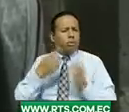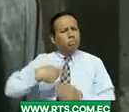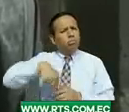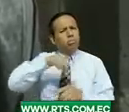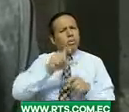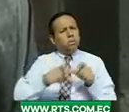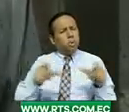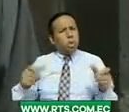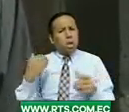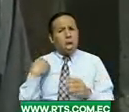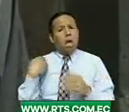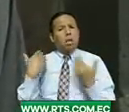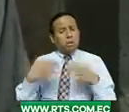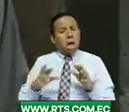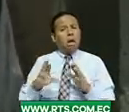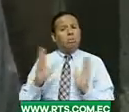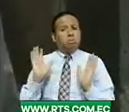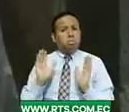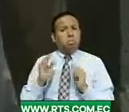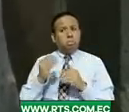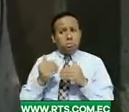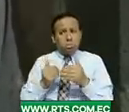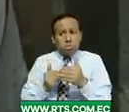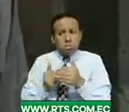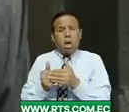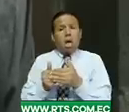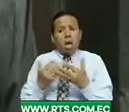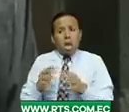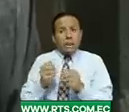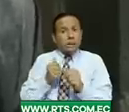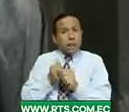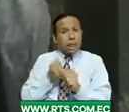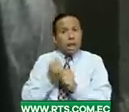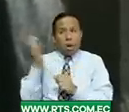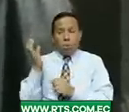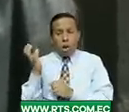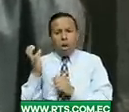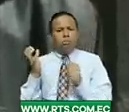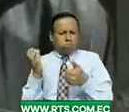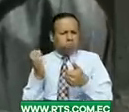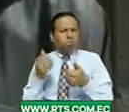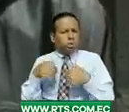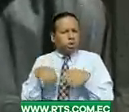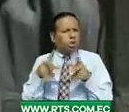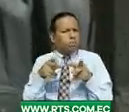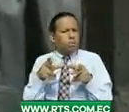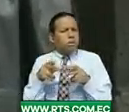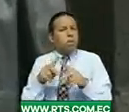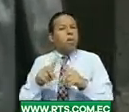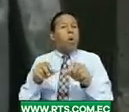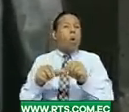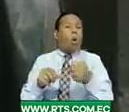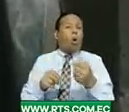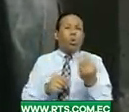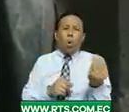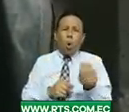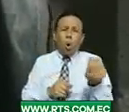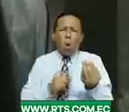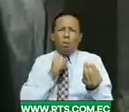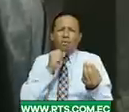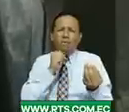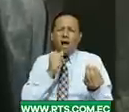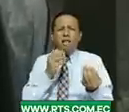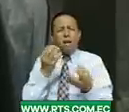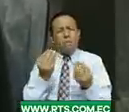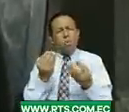actual. Y el resto de ecuatorianos que les falta años para jubilarse entran proporcionalmente al sistema actual y al